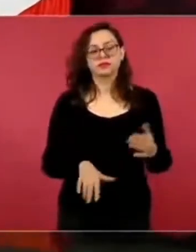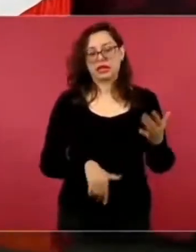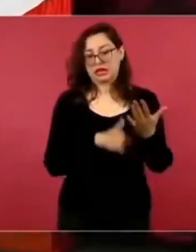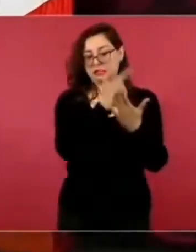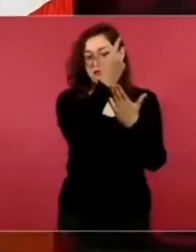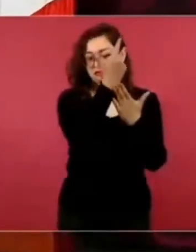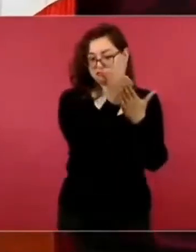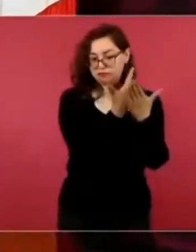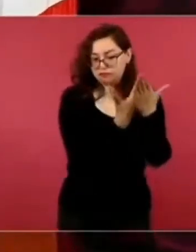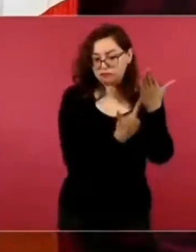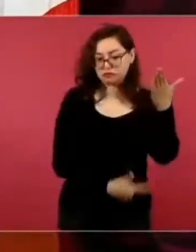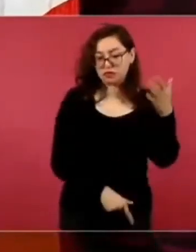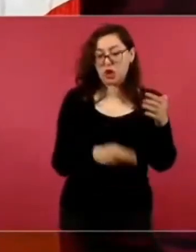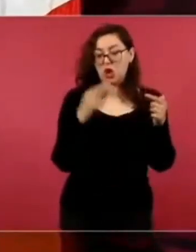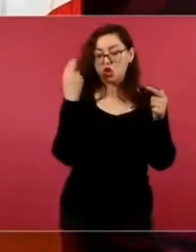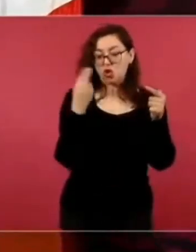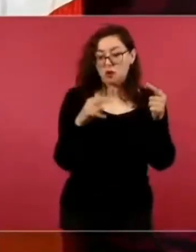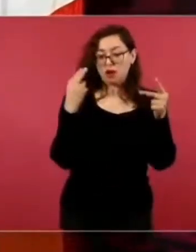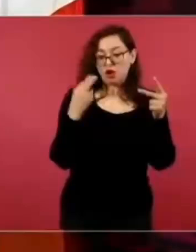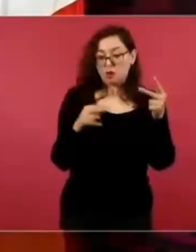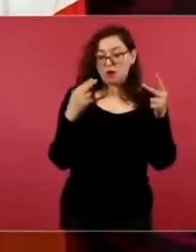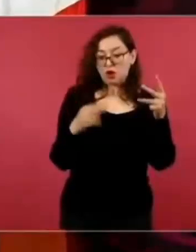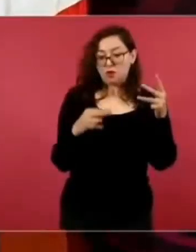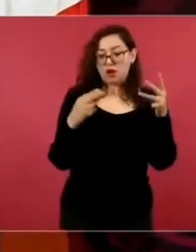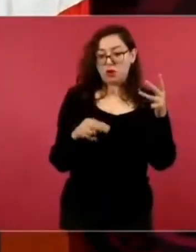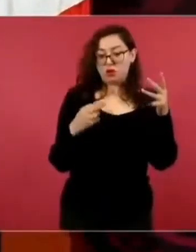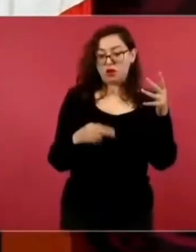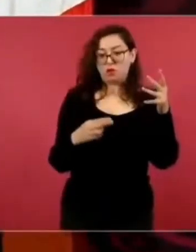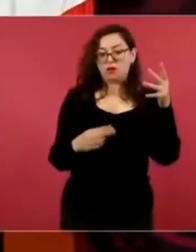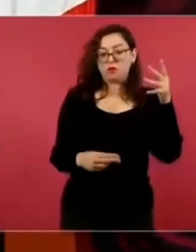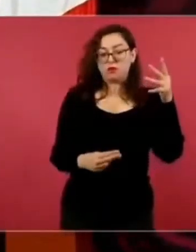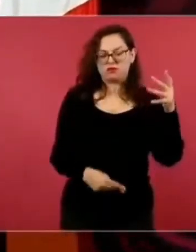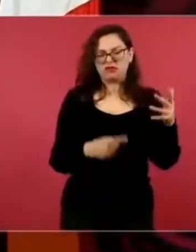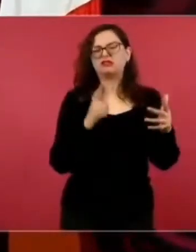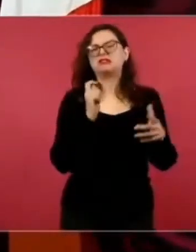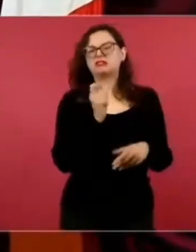más ricos del mundo.